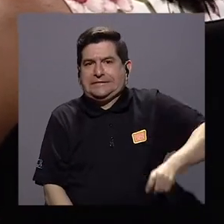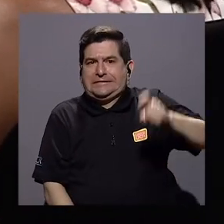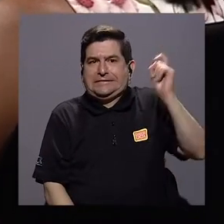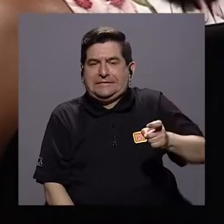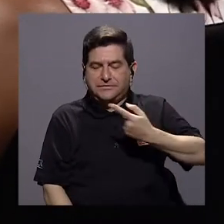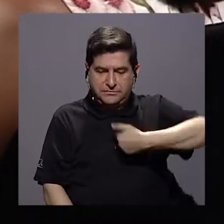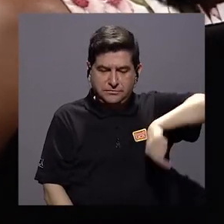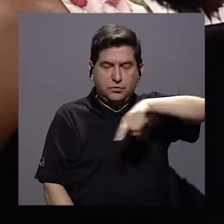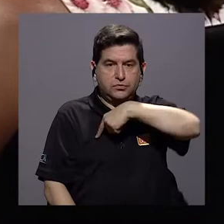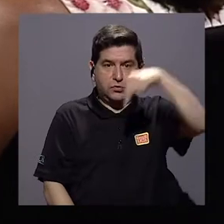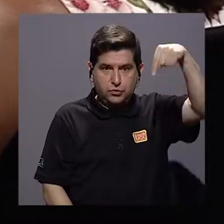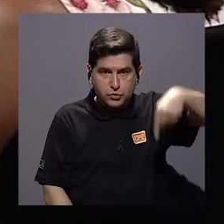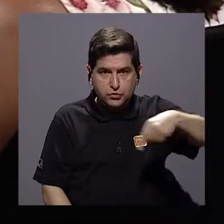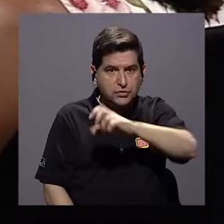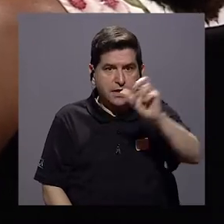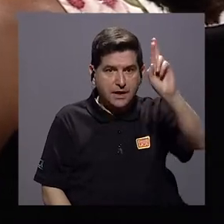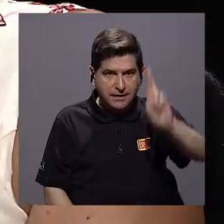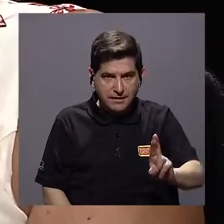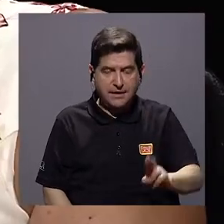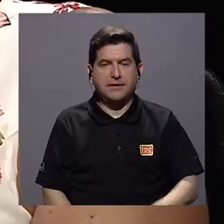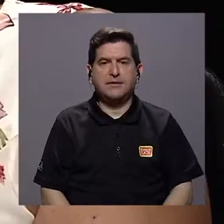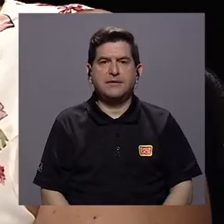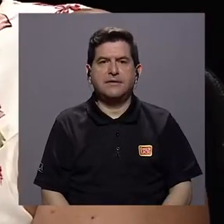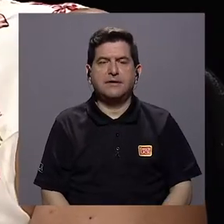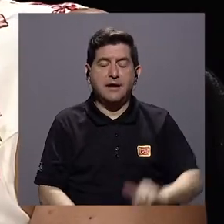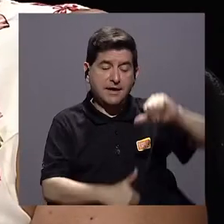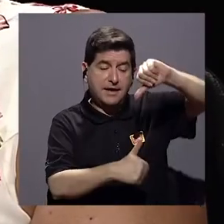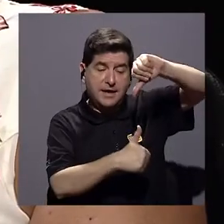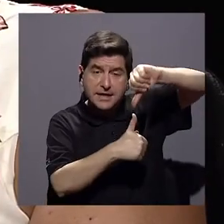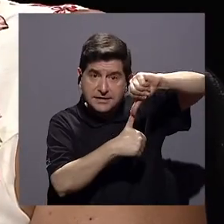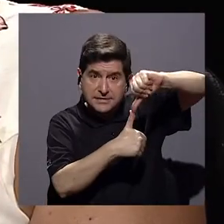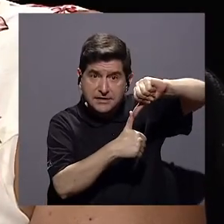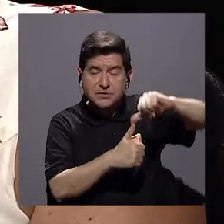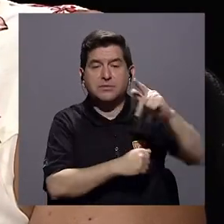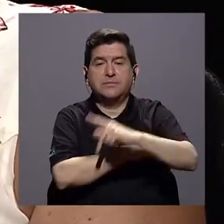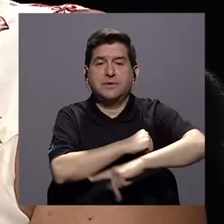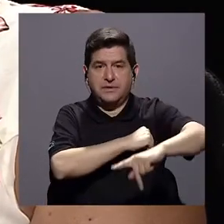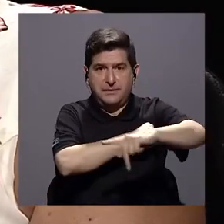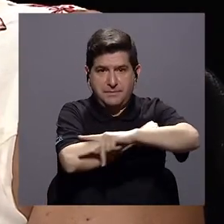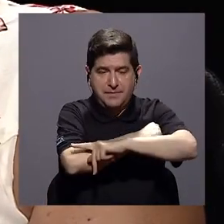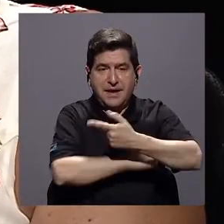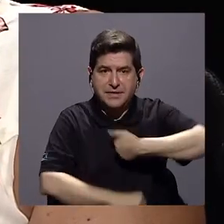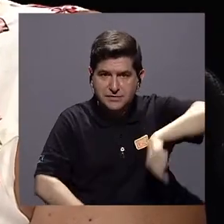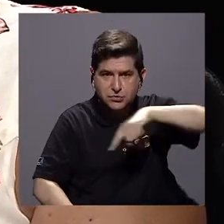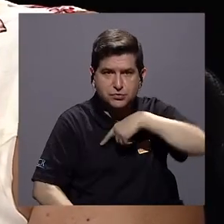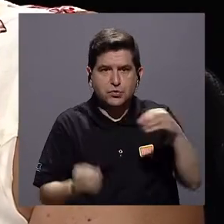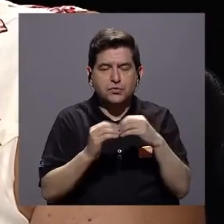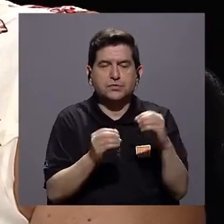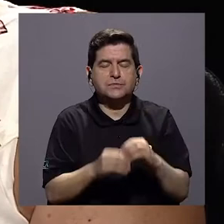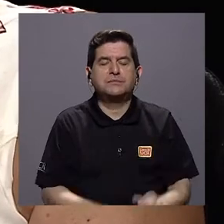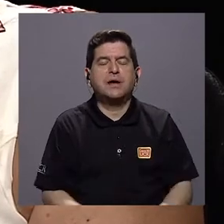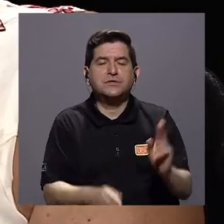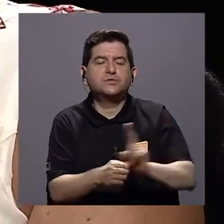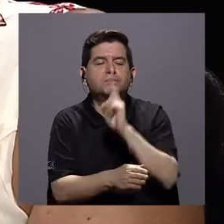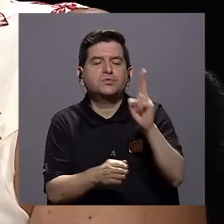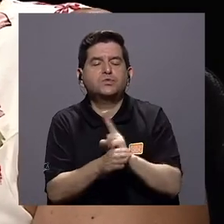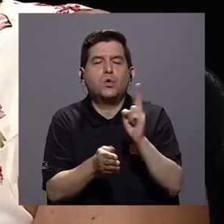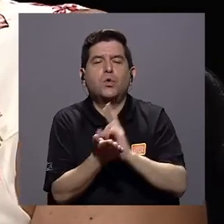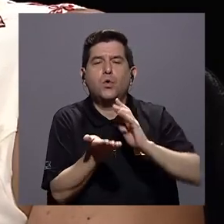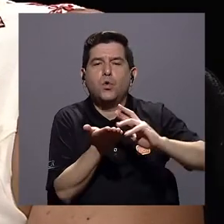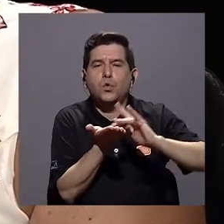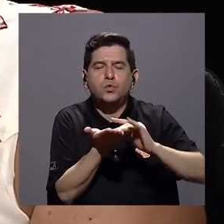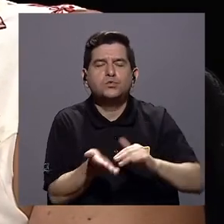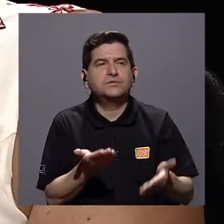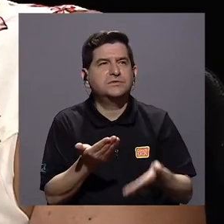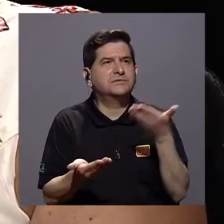indispensable para nosotros los costarricenses, porque a nivel centroamericano somos el país que más consumimos arroz.